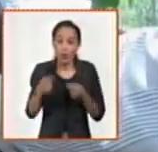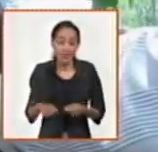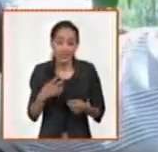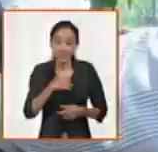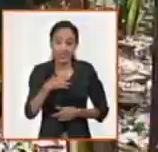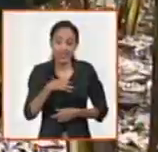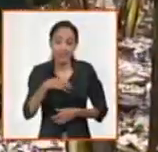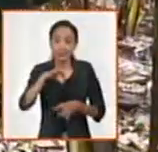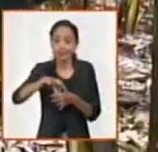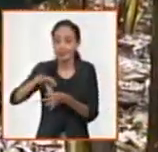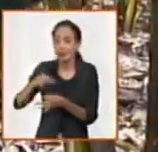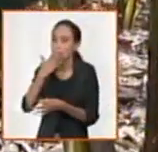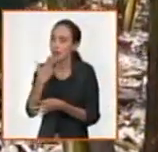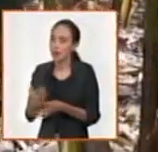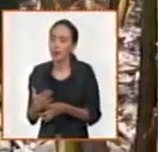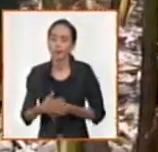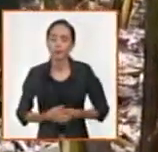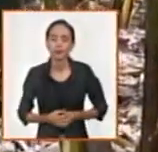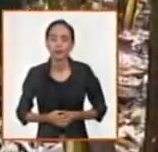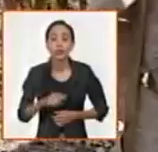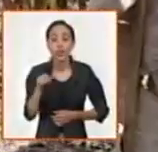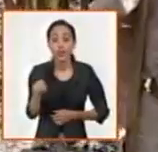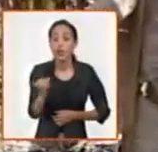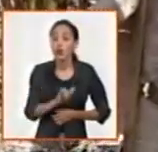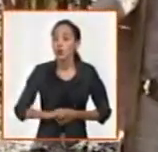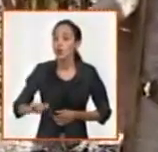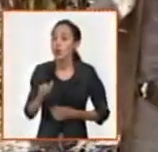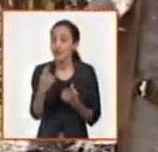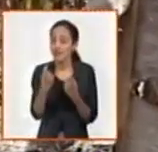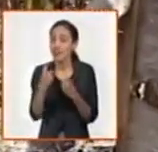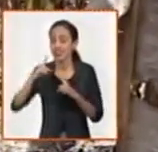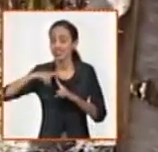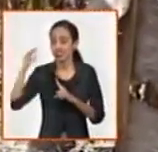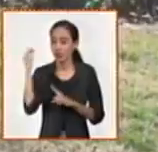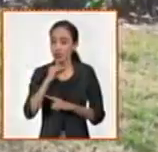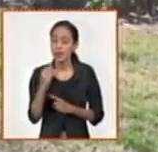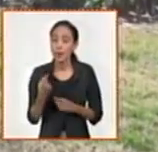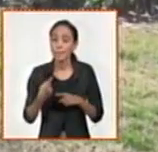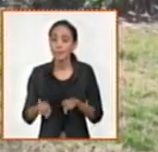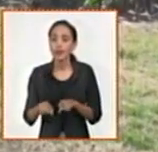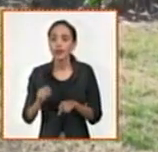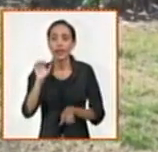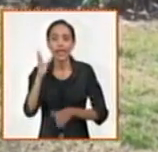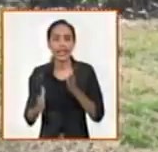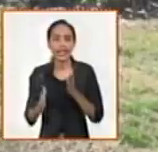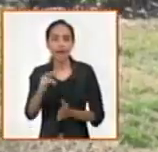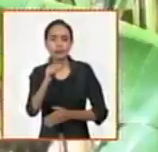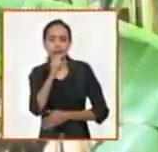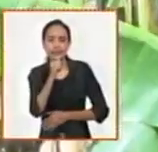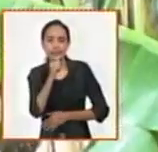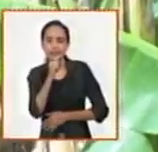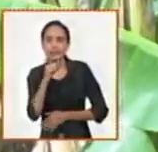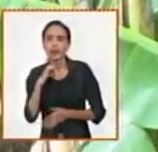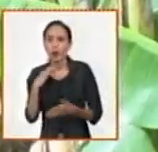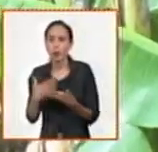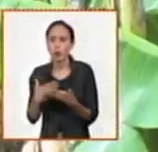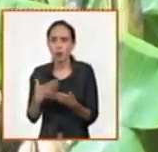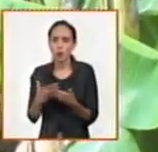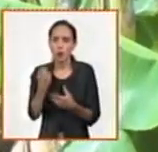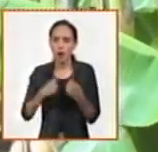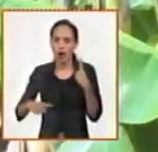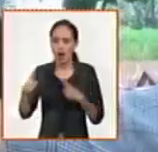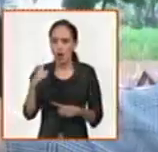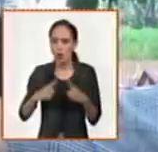lograr tener buen rendimiento. A Jordanis también le han faltado los insumos tecnológicos, pero tras una etapa de dudas ha probado con éxito